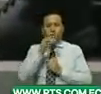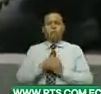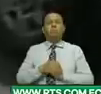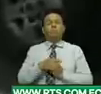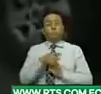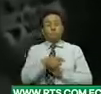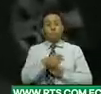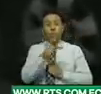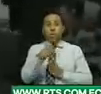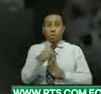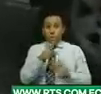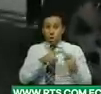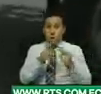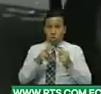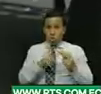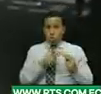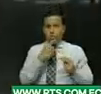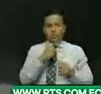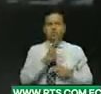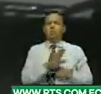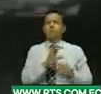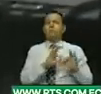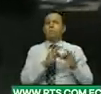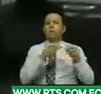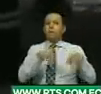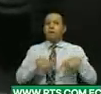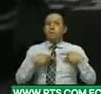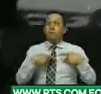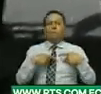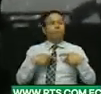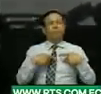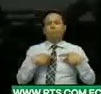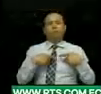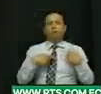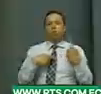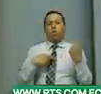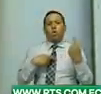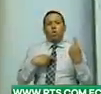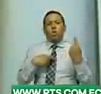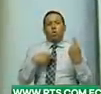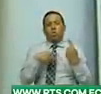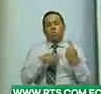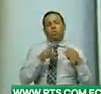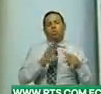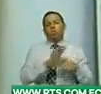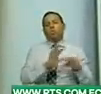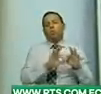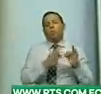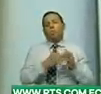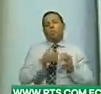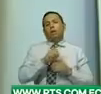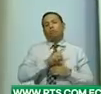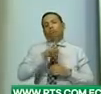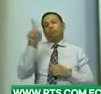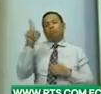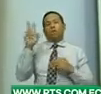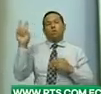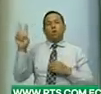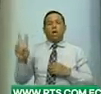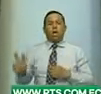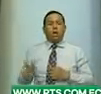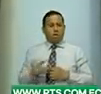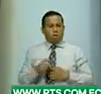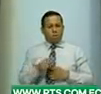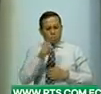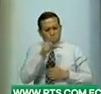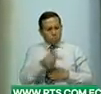Mantilla, en este país no había familiares viviendo junto a él. Aparentemente se usaba su casco de seguridad. Lo vemos que